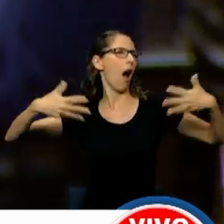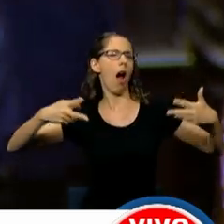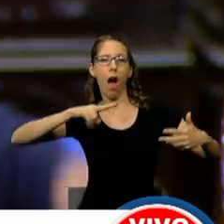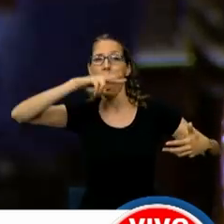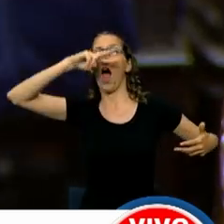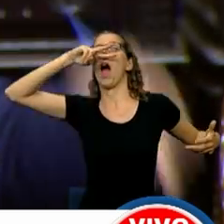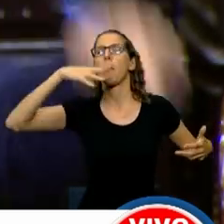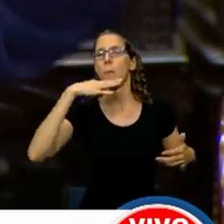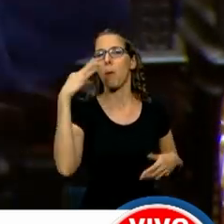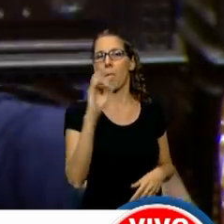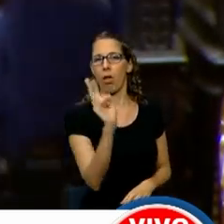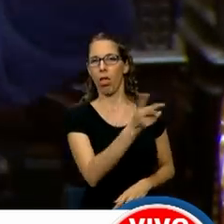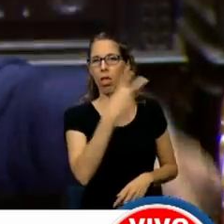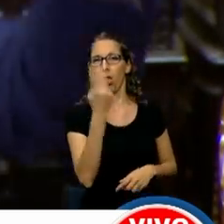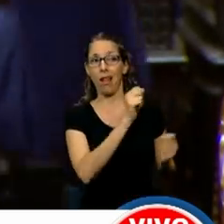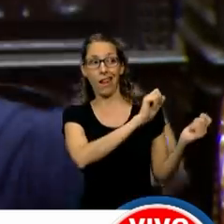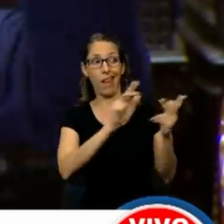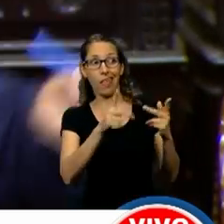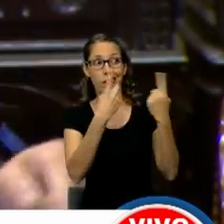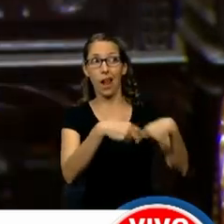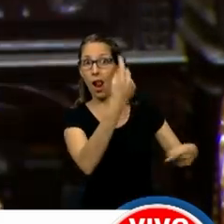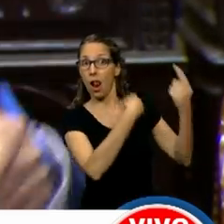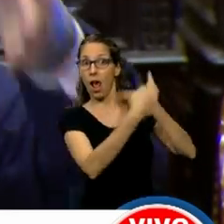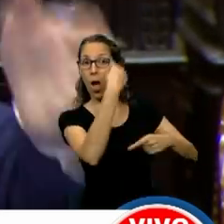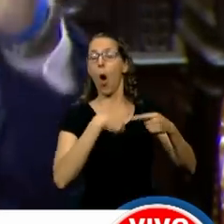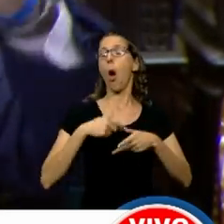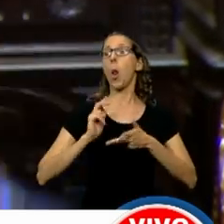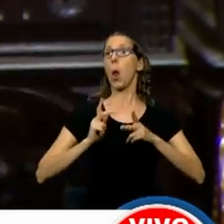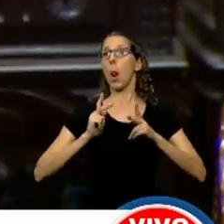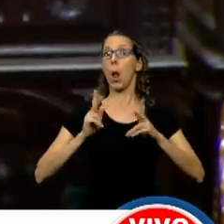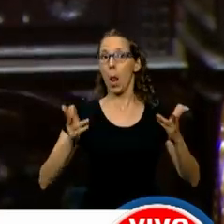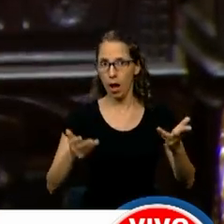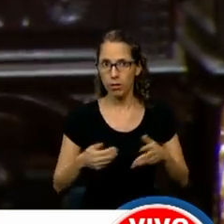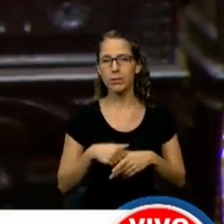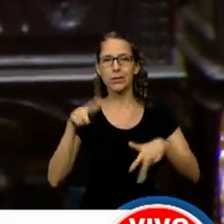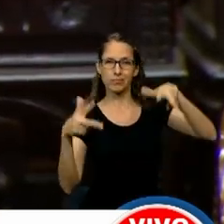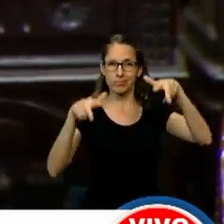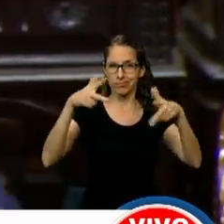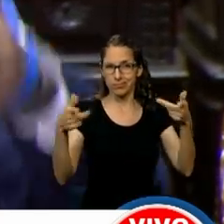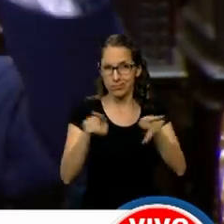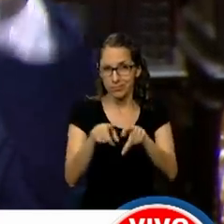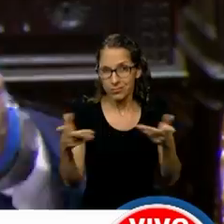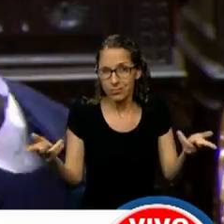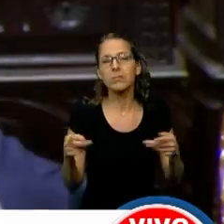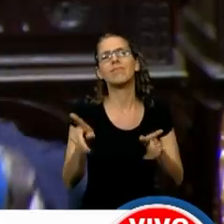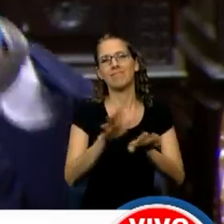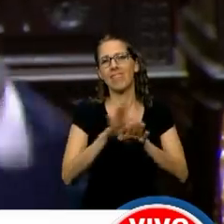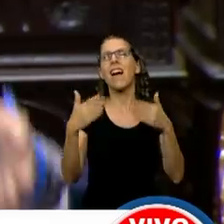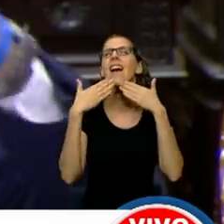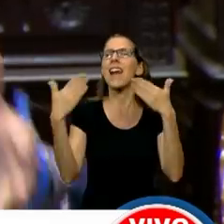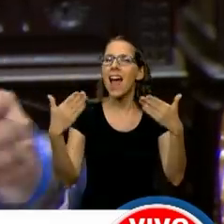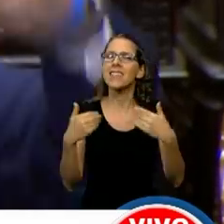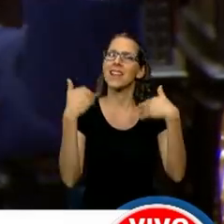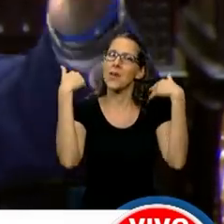que hace es repetir lo que le dicen lo que tiene que venir a decir en este recinto gracias presidente feliz y que pase